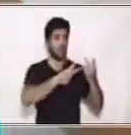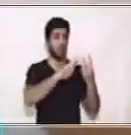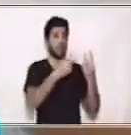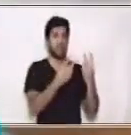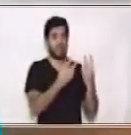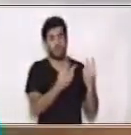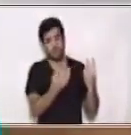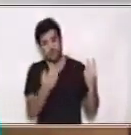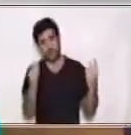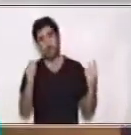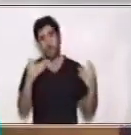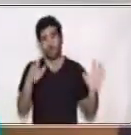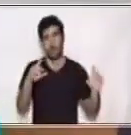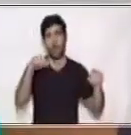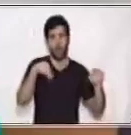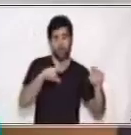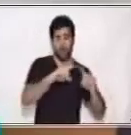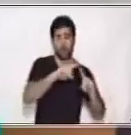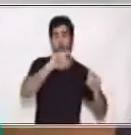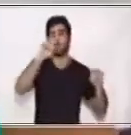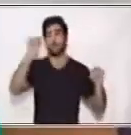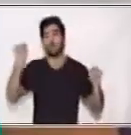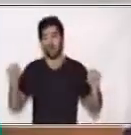el binomio cuadrado, que es